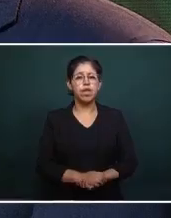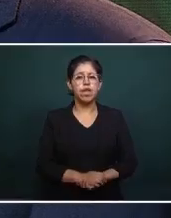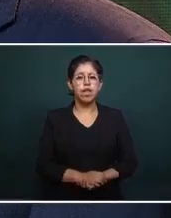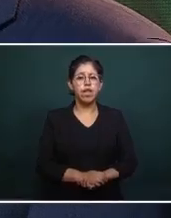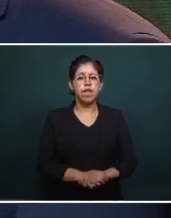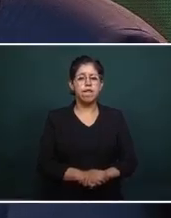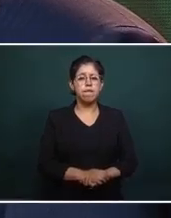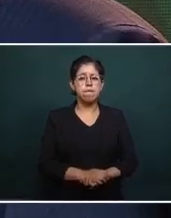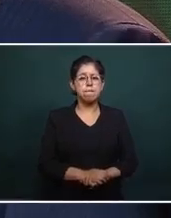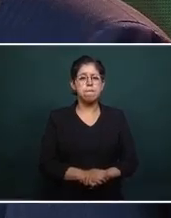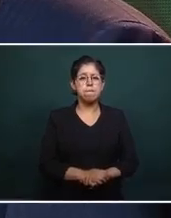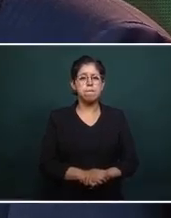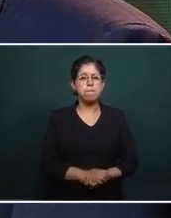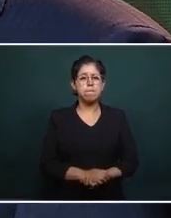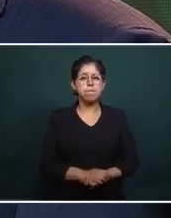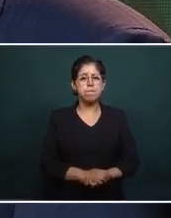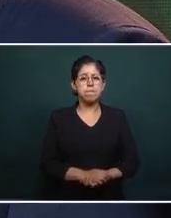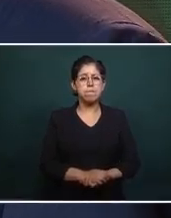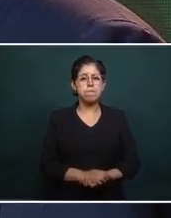que